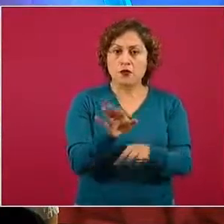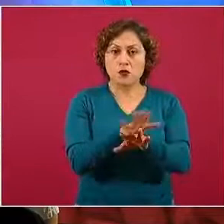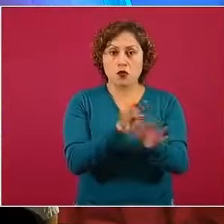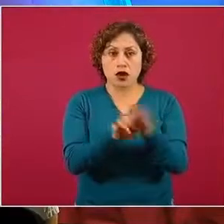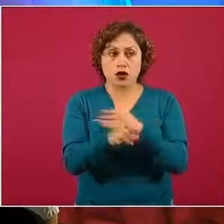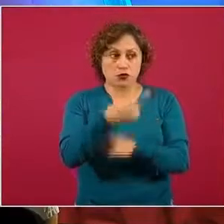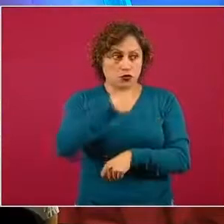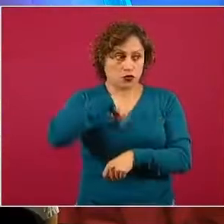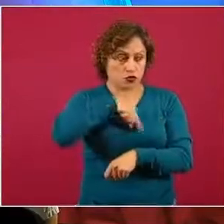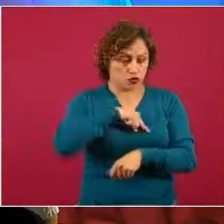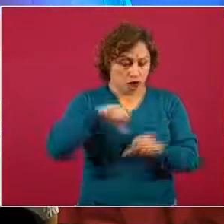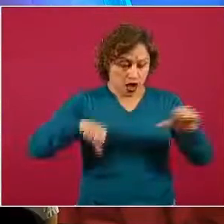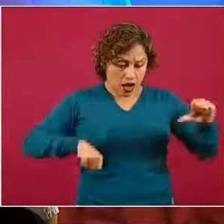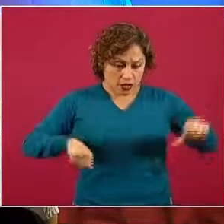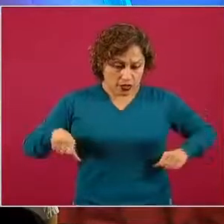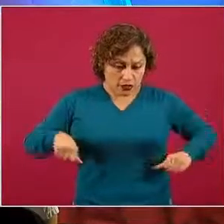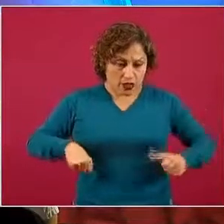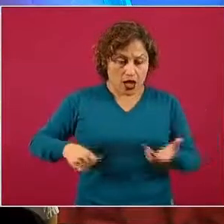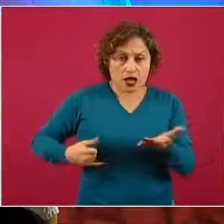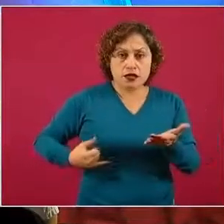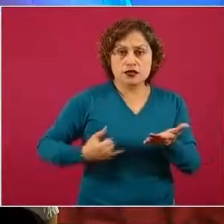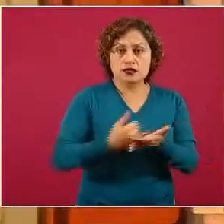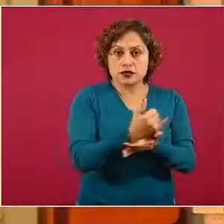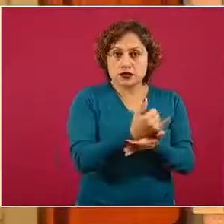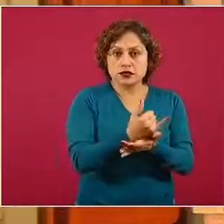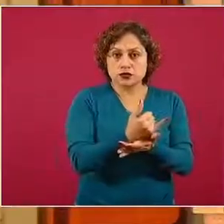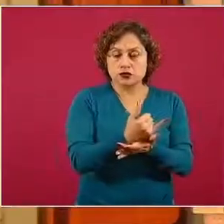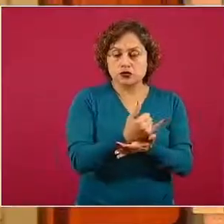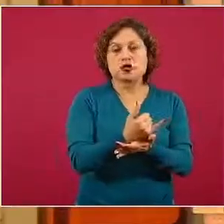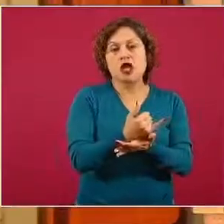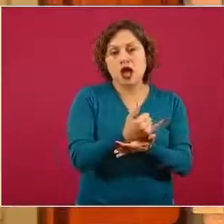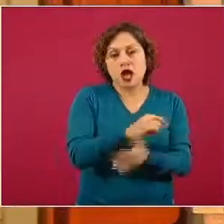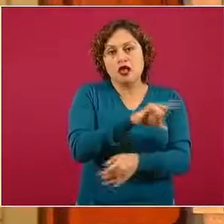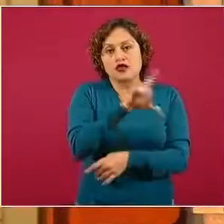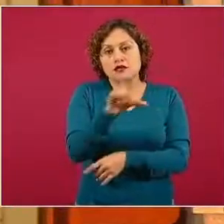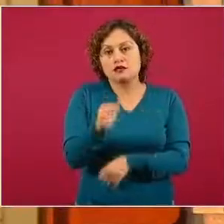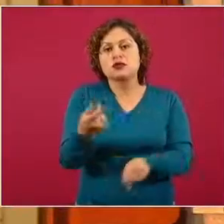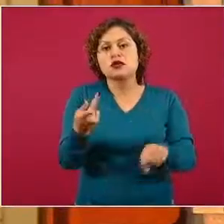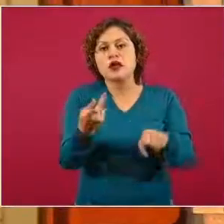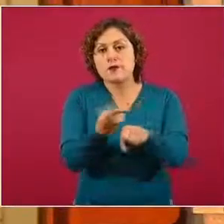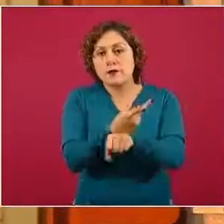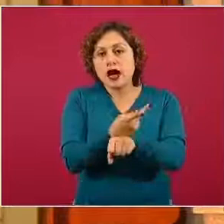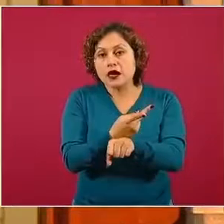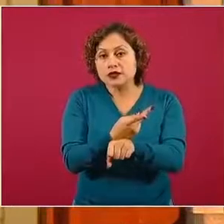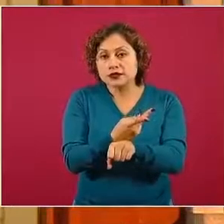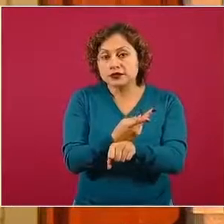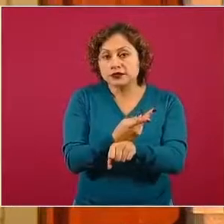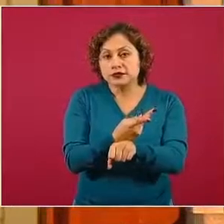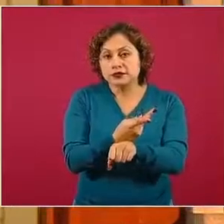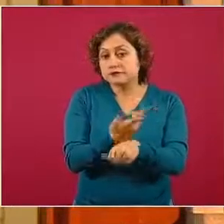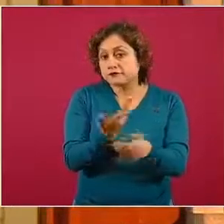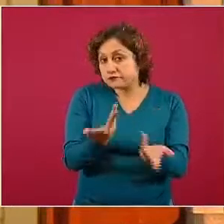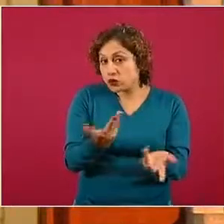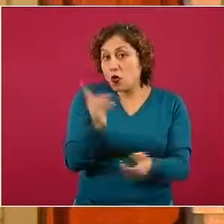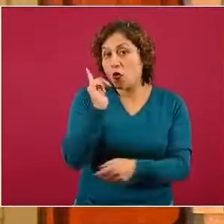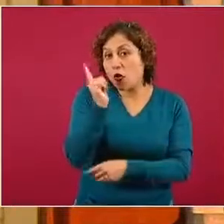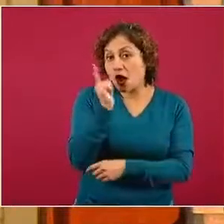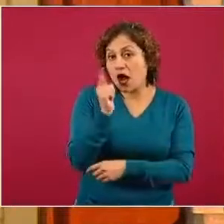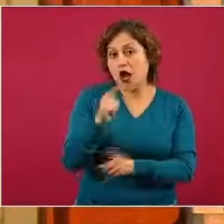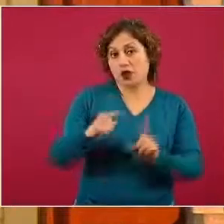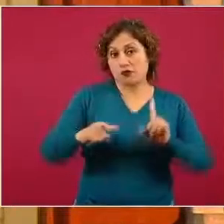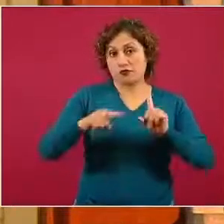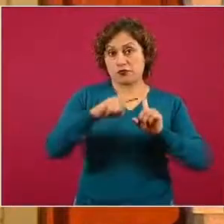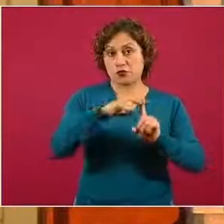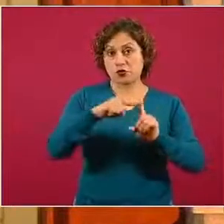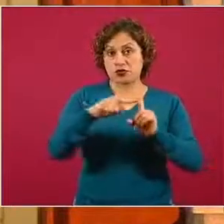tomamos, pues bueno, existan consecuencias. Esperamos que estas consecuencias sean positivas, que